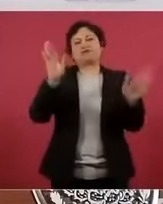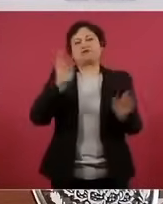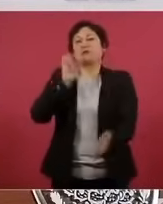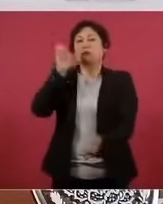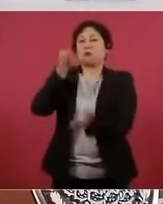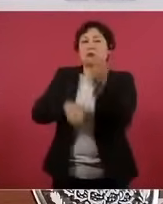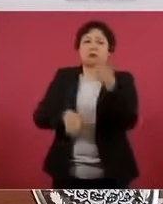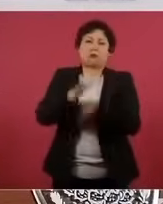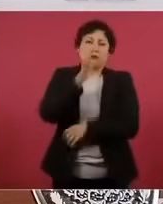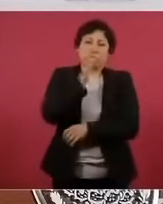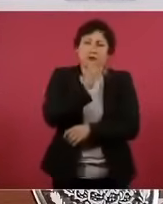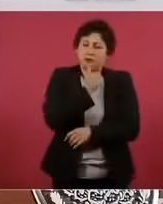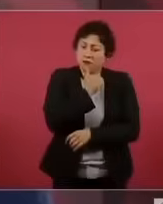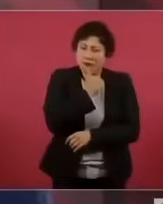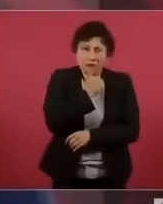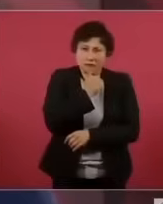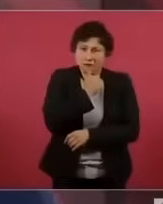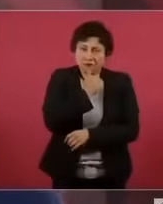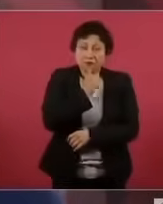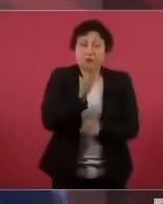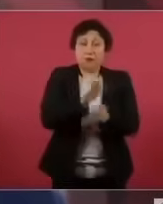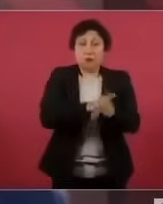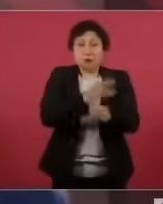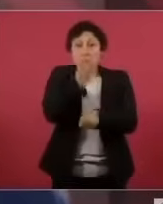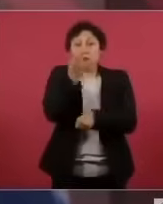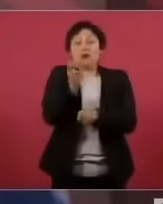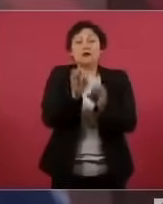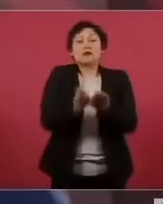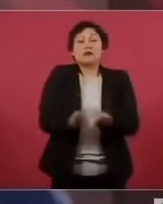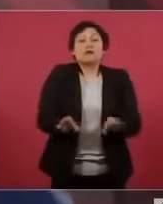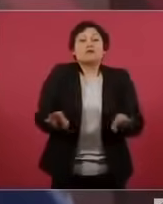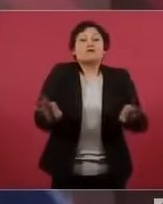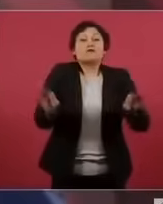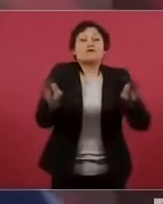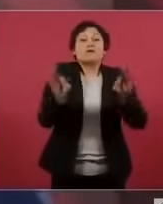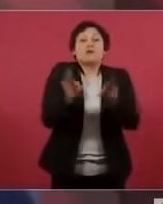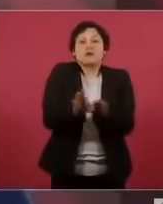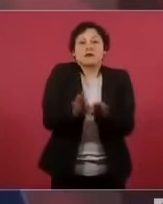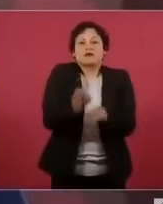es muy importante lo que se está haciendo de